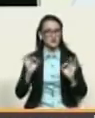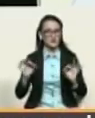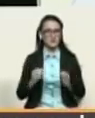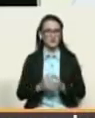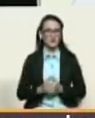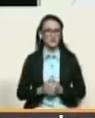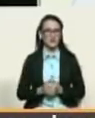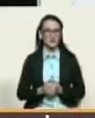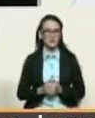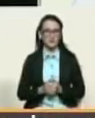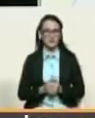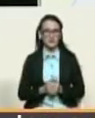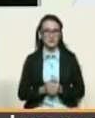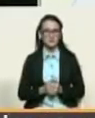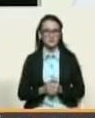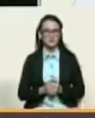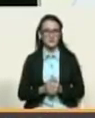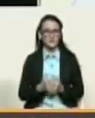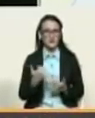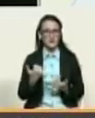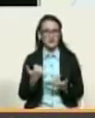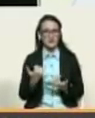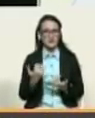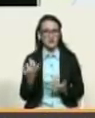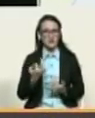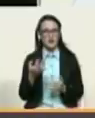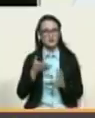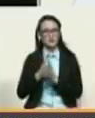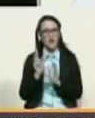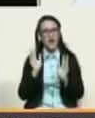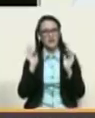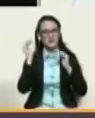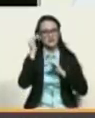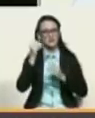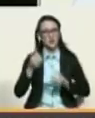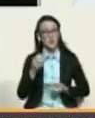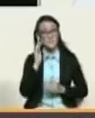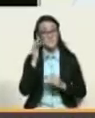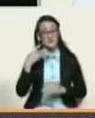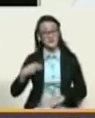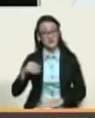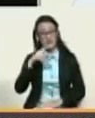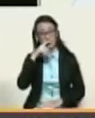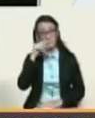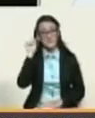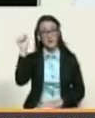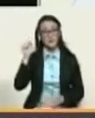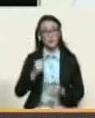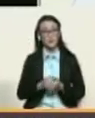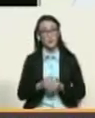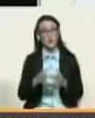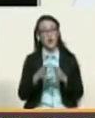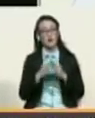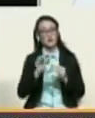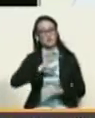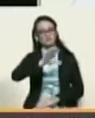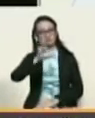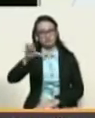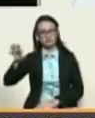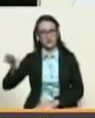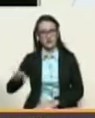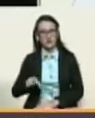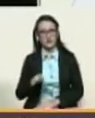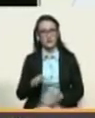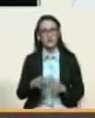estos estados y que en general, bueno, tiene que ver con la atención que da el presidente Nicolás Maduro a todas las regiones del país,